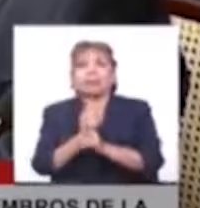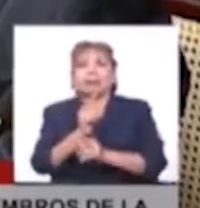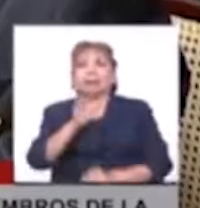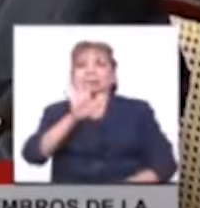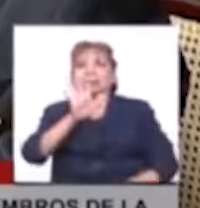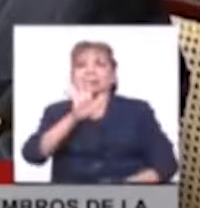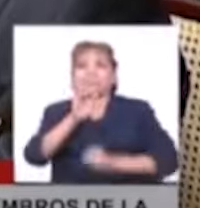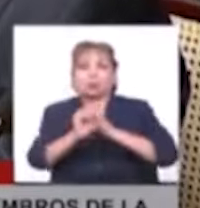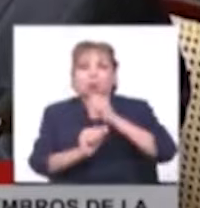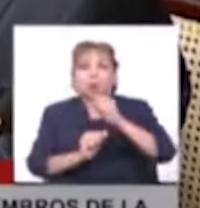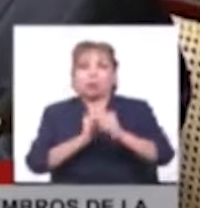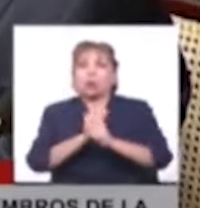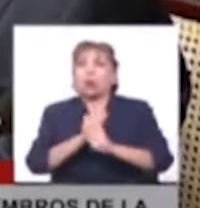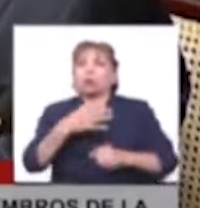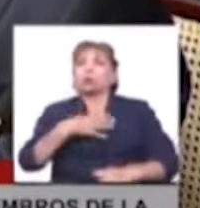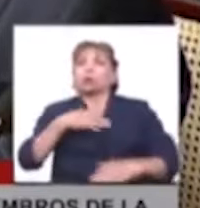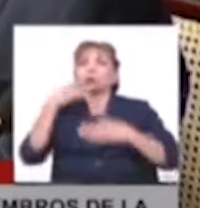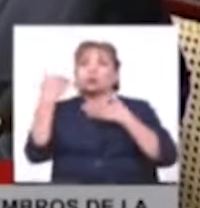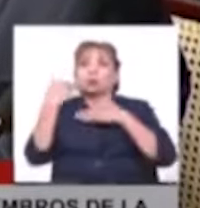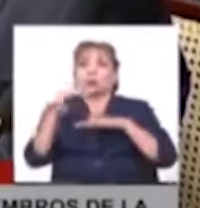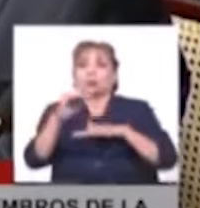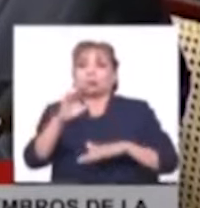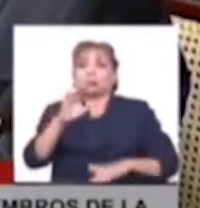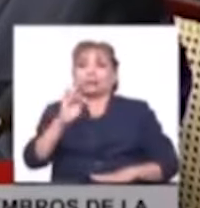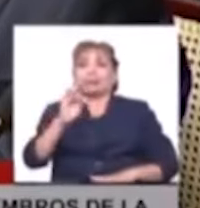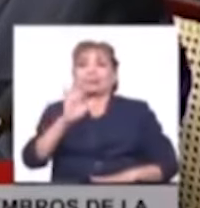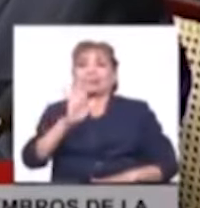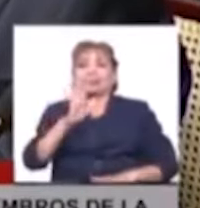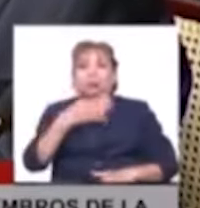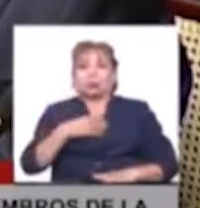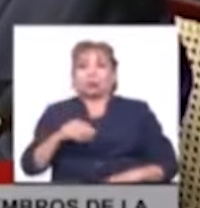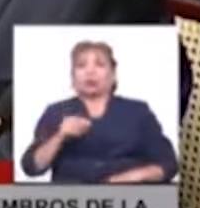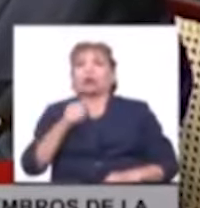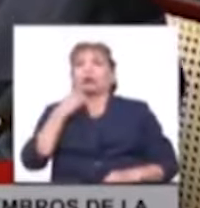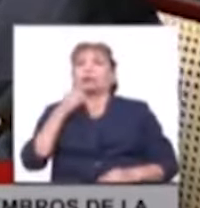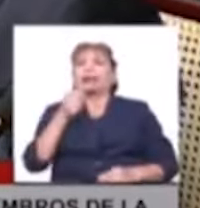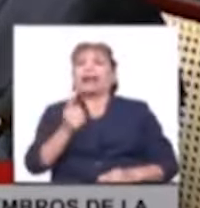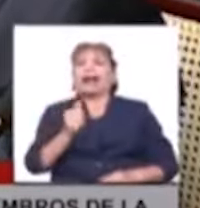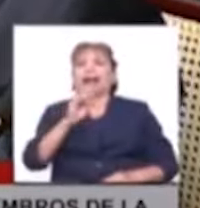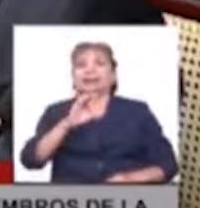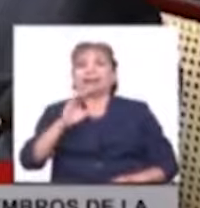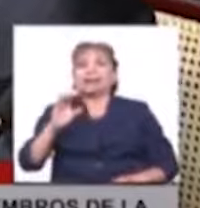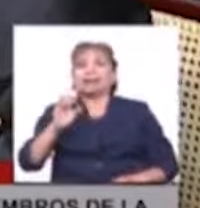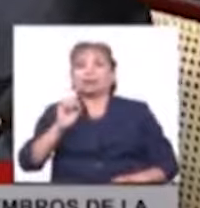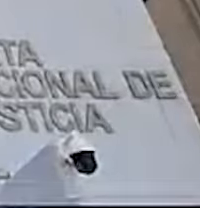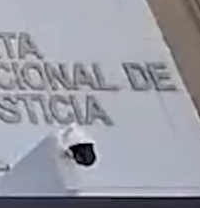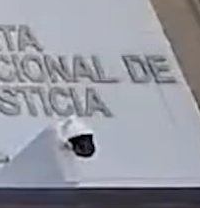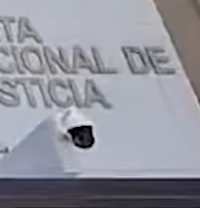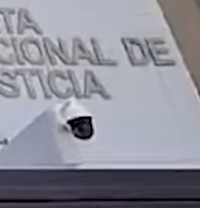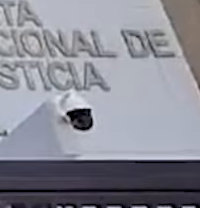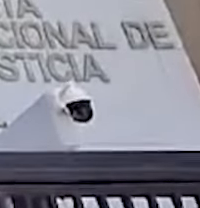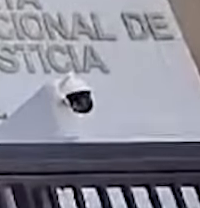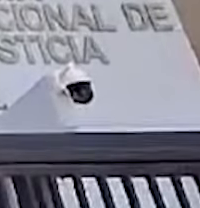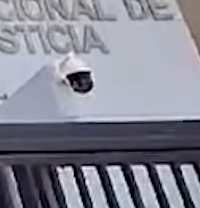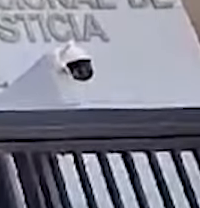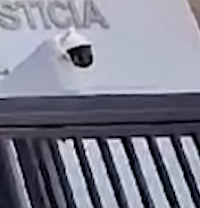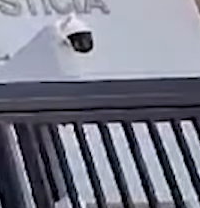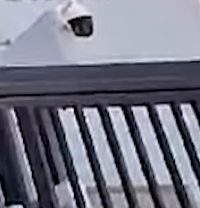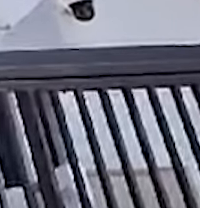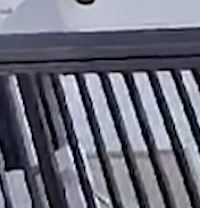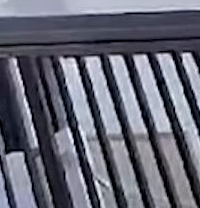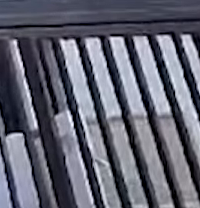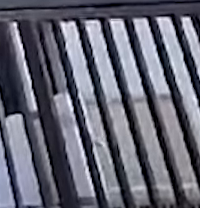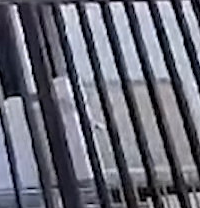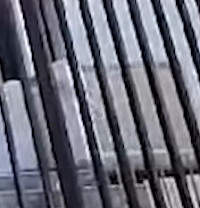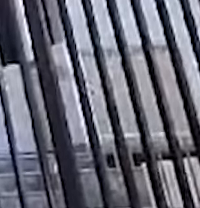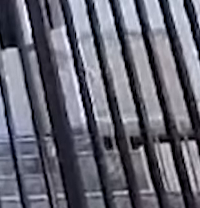de manera permanente, el defensor del pueblo, el actual, tiene que convocar a todos los integrantes de esta comisión para